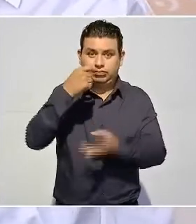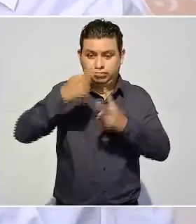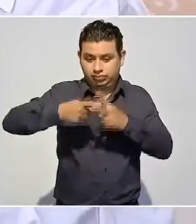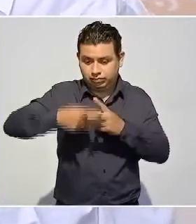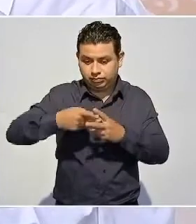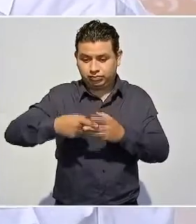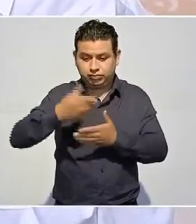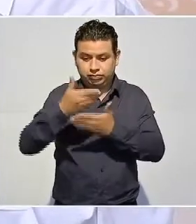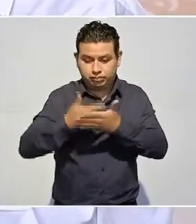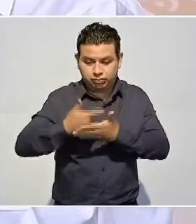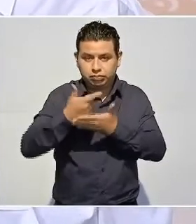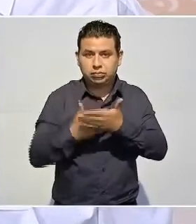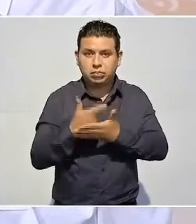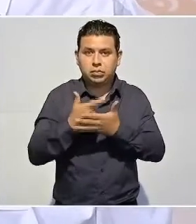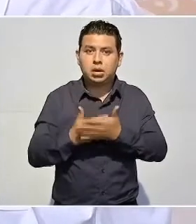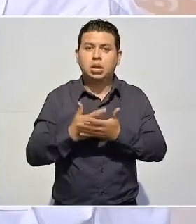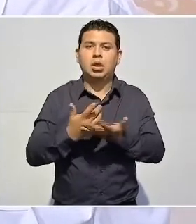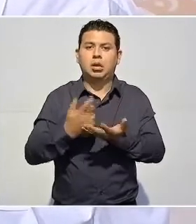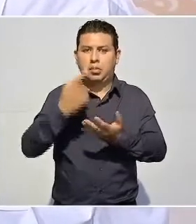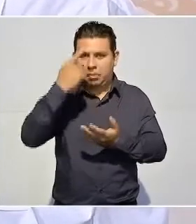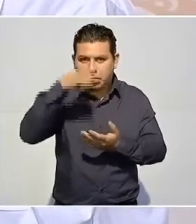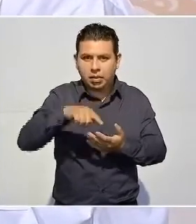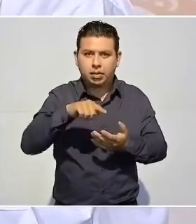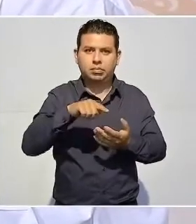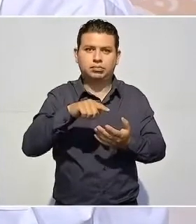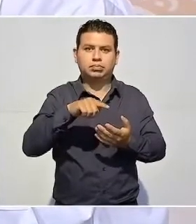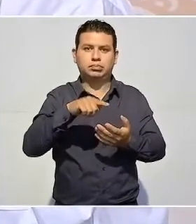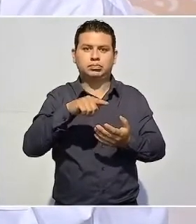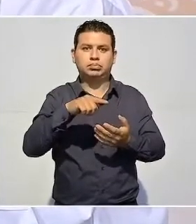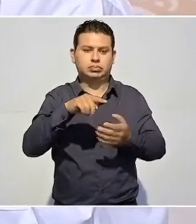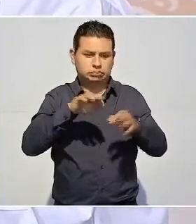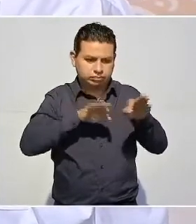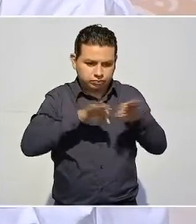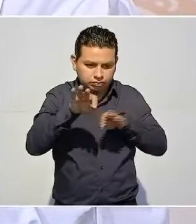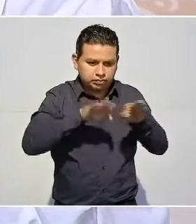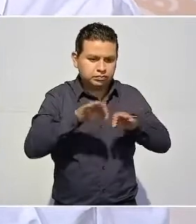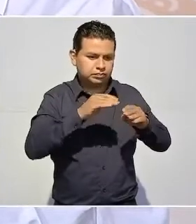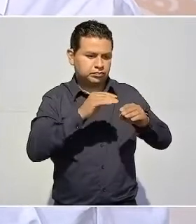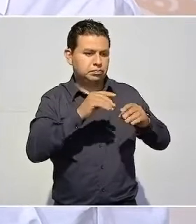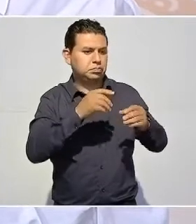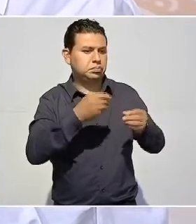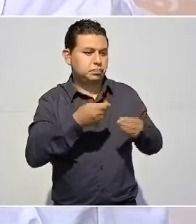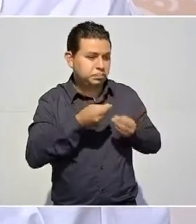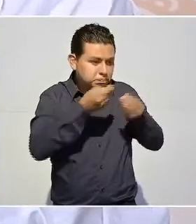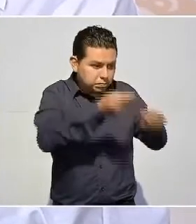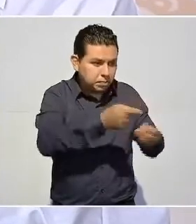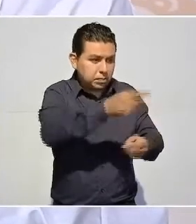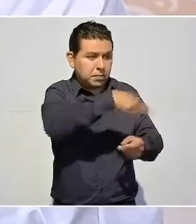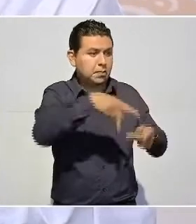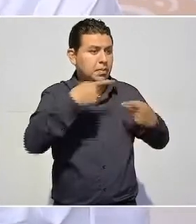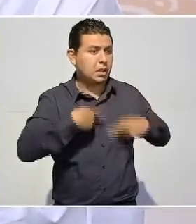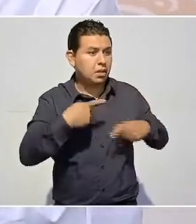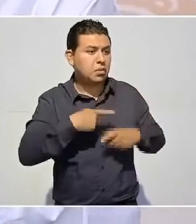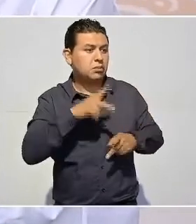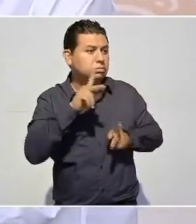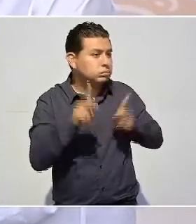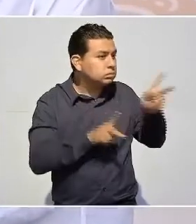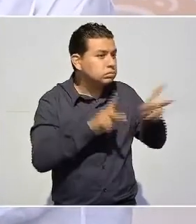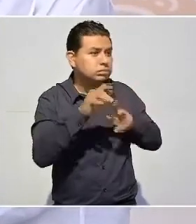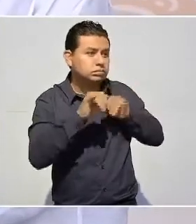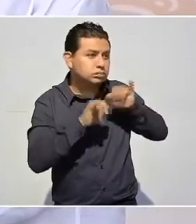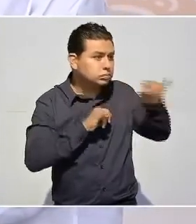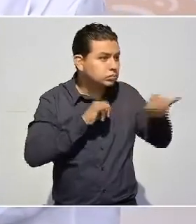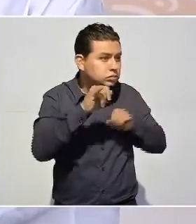se traduzca en acciones concretas a favor de la gente que más necesita